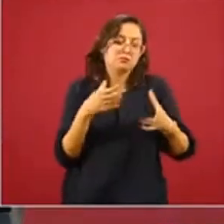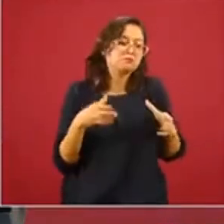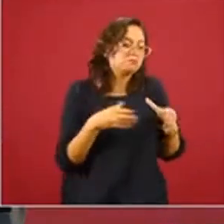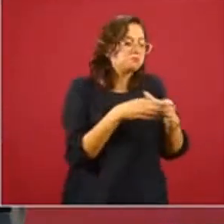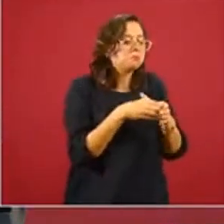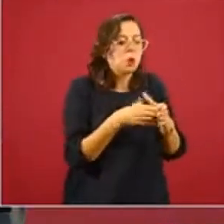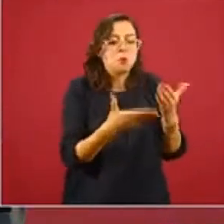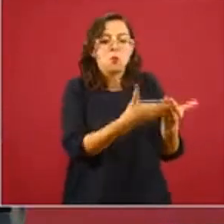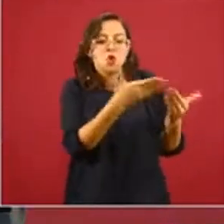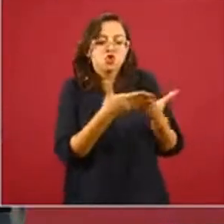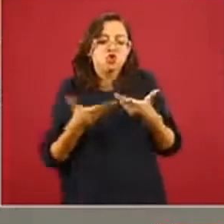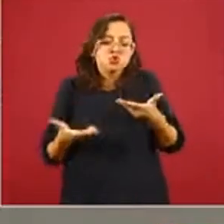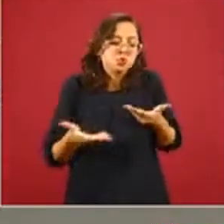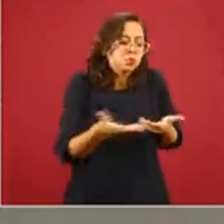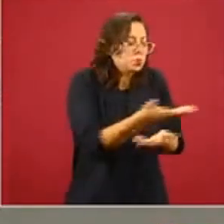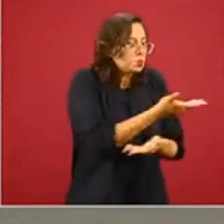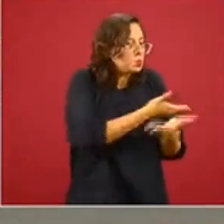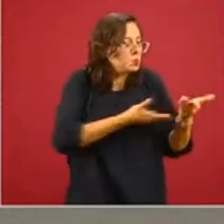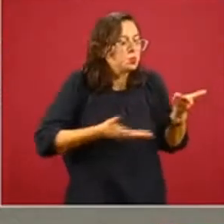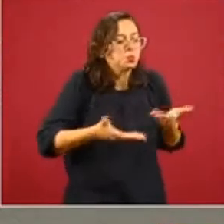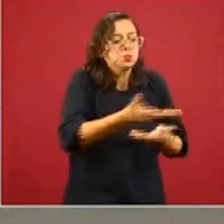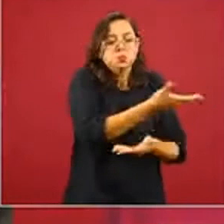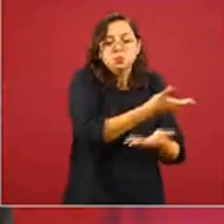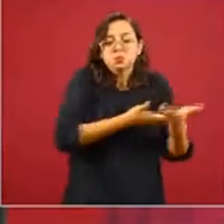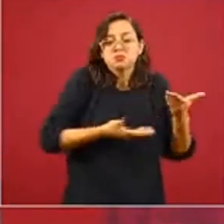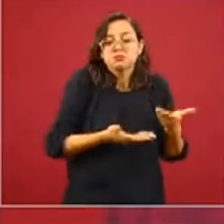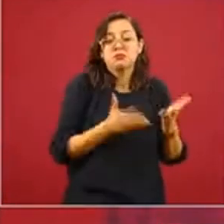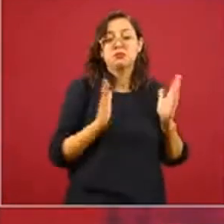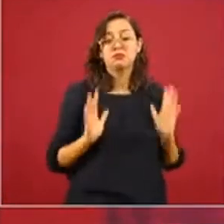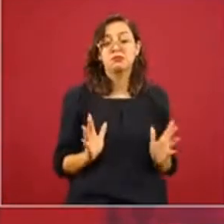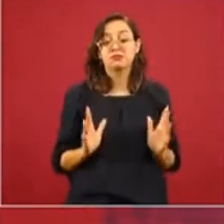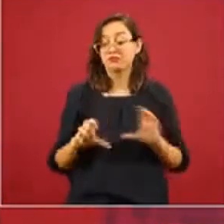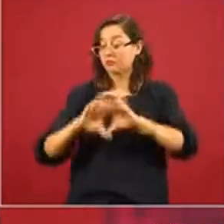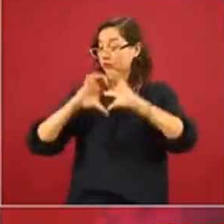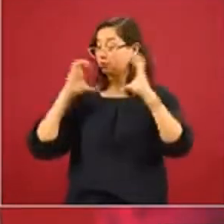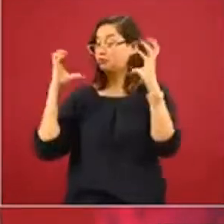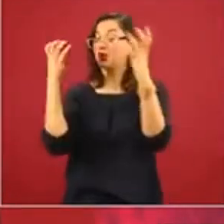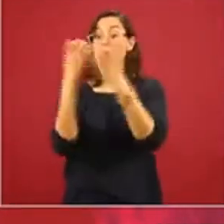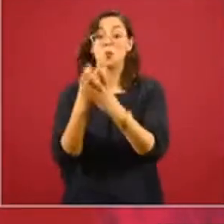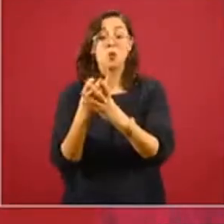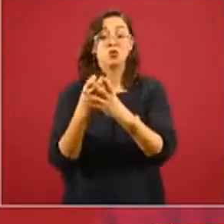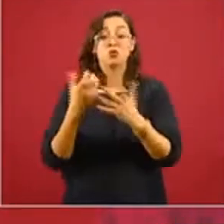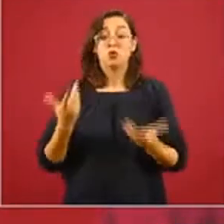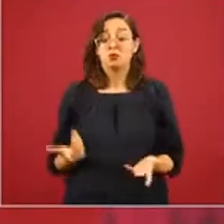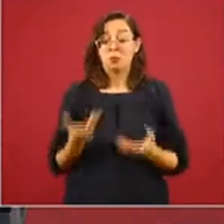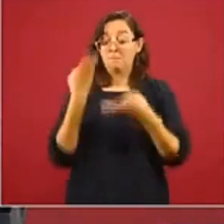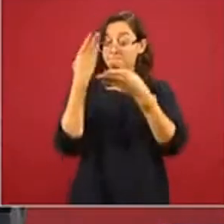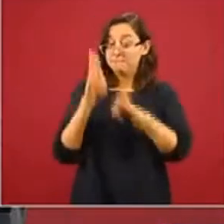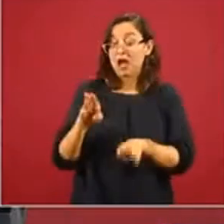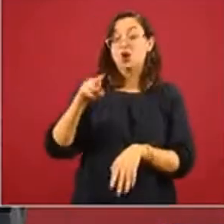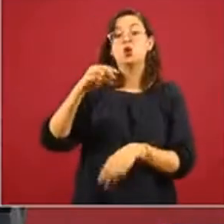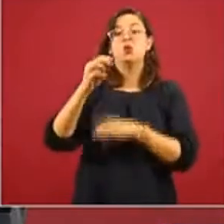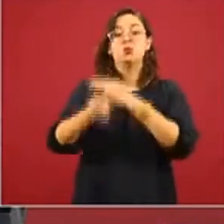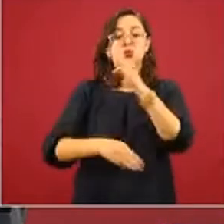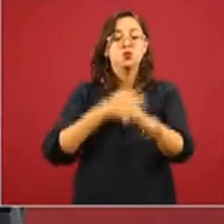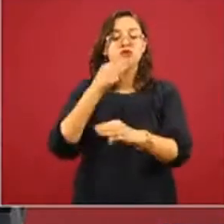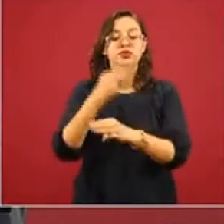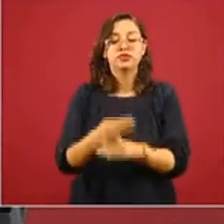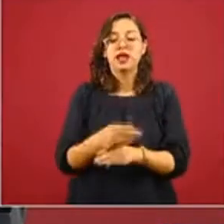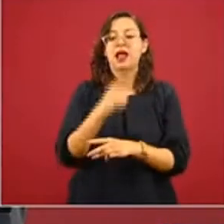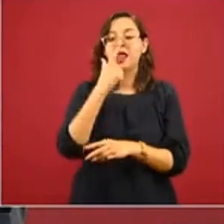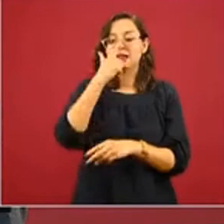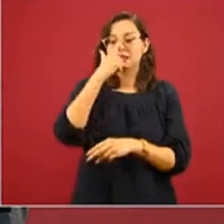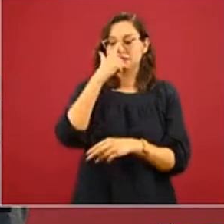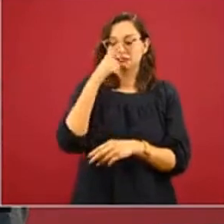pocas manos. Hemos dicho, estos son estadísticas mundiales, del Banco Mundial, por ejemplo.